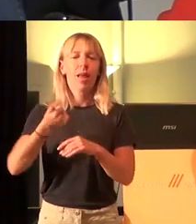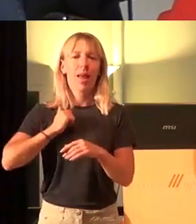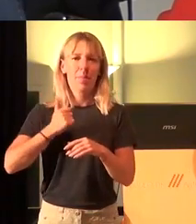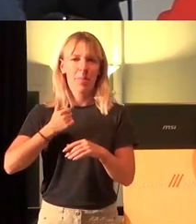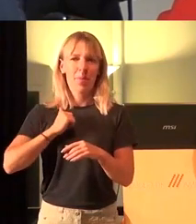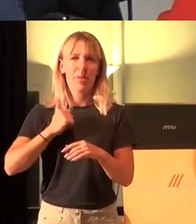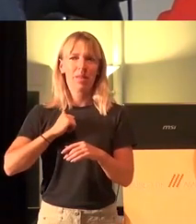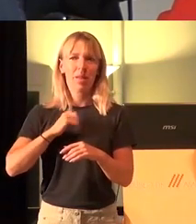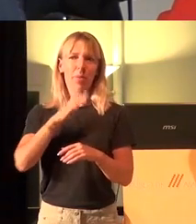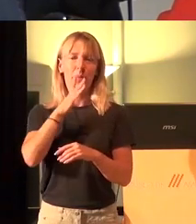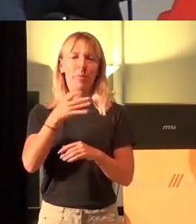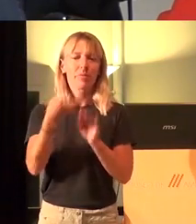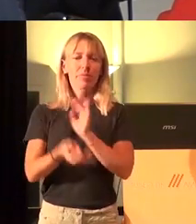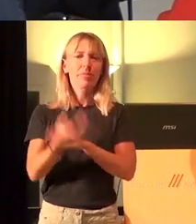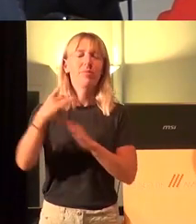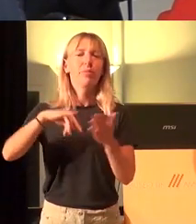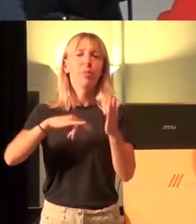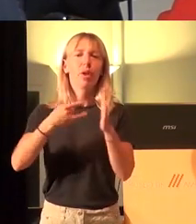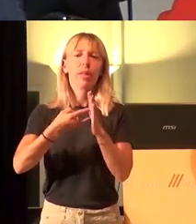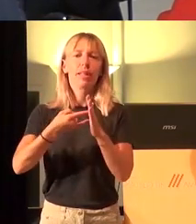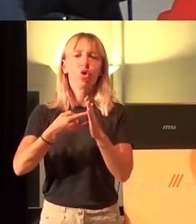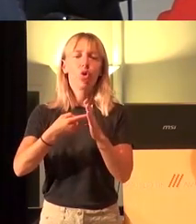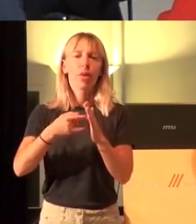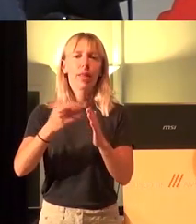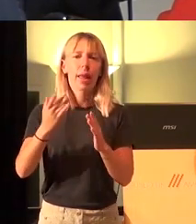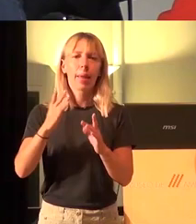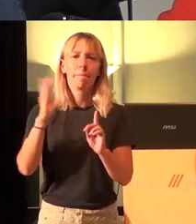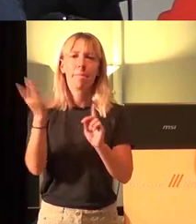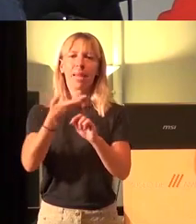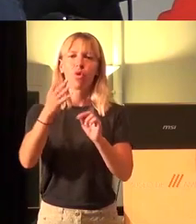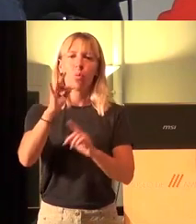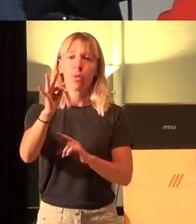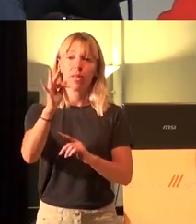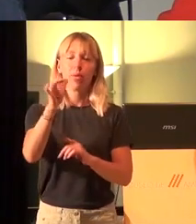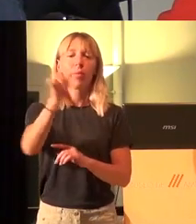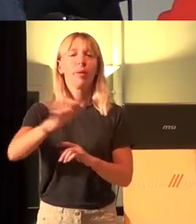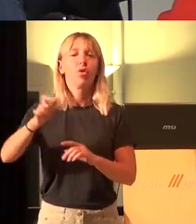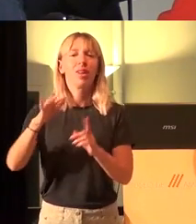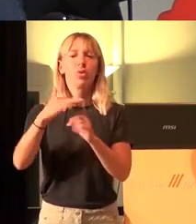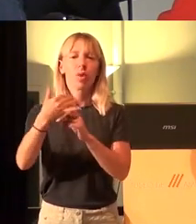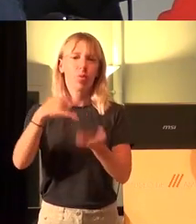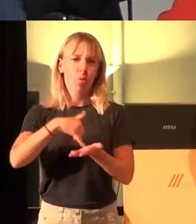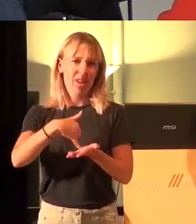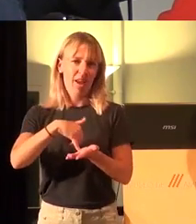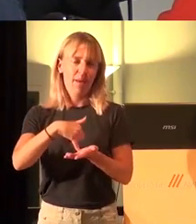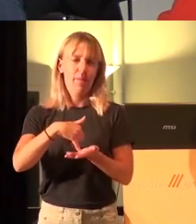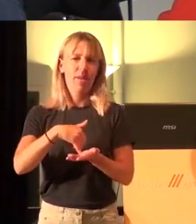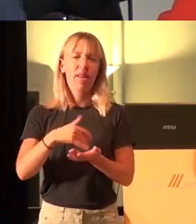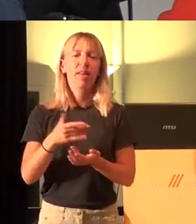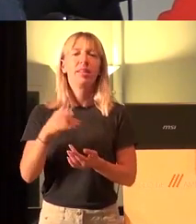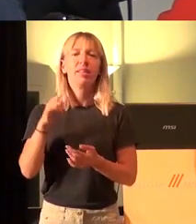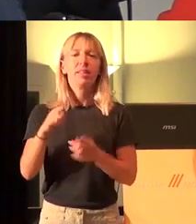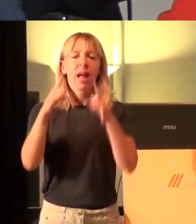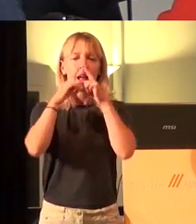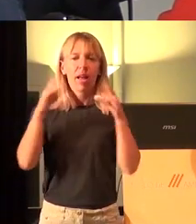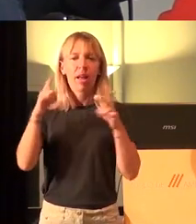aprovechan para crear un proyecto de impacto positivo para personas en situación de vulnerabilidad. Entonces, a lo largo de